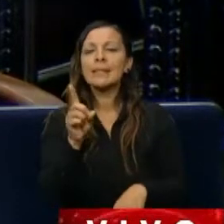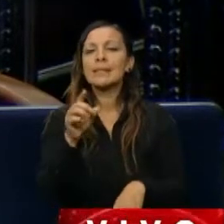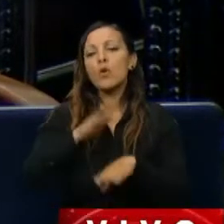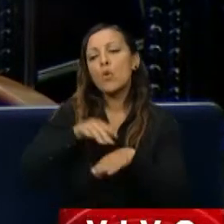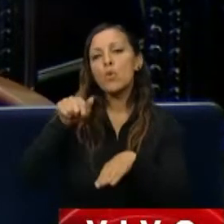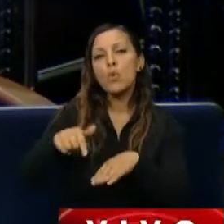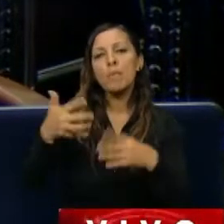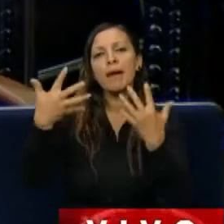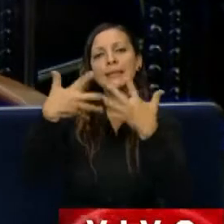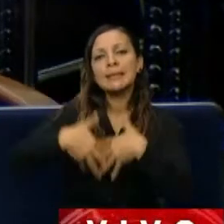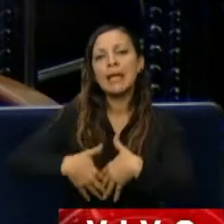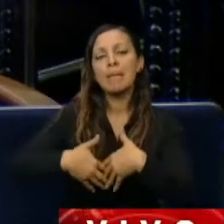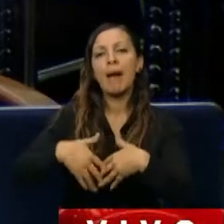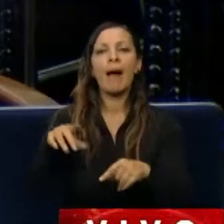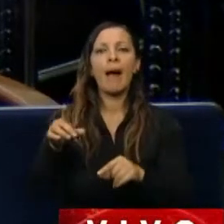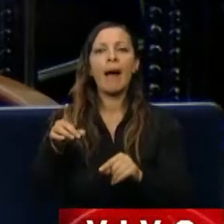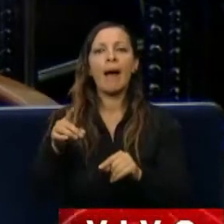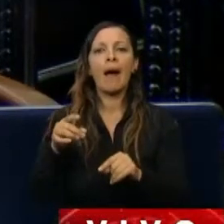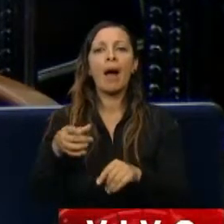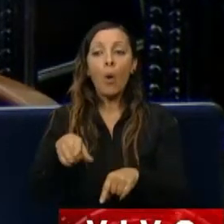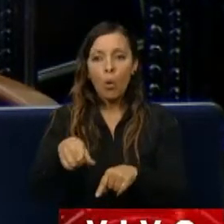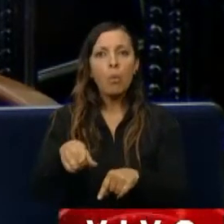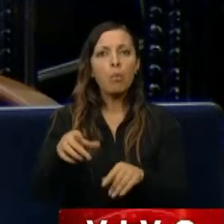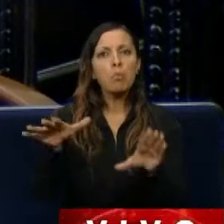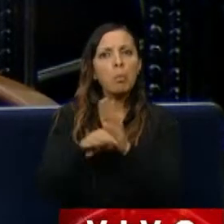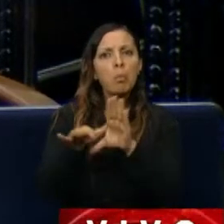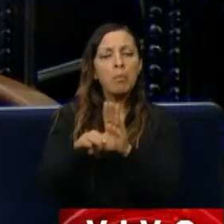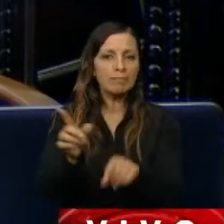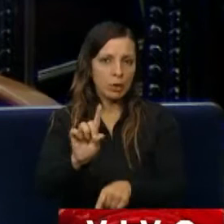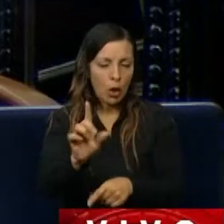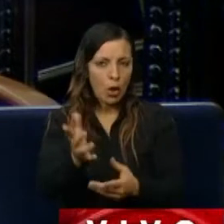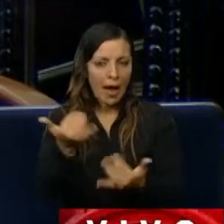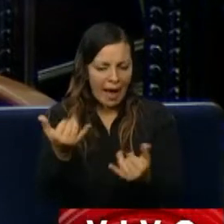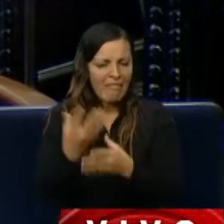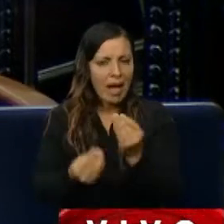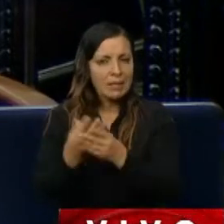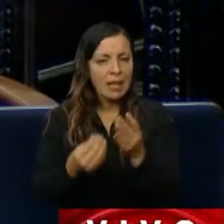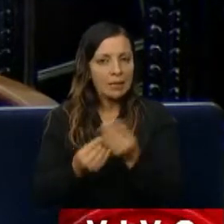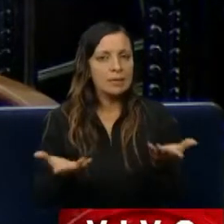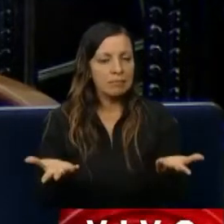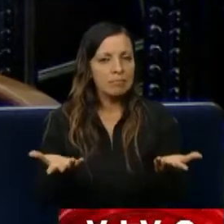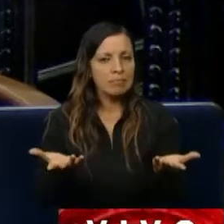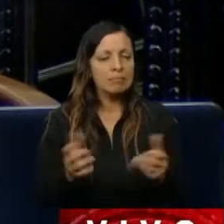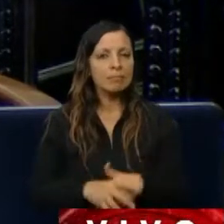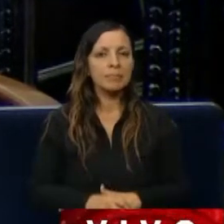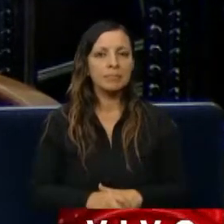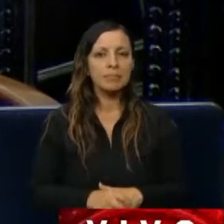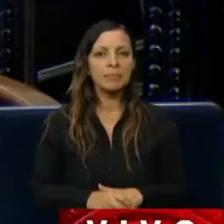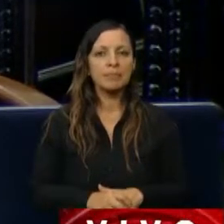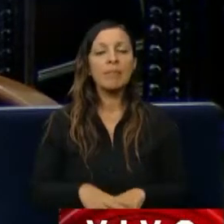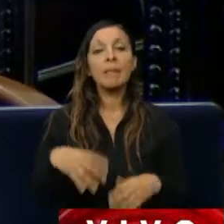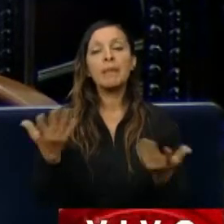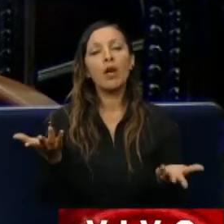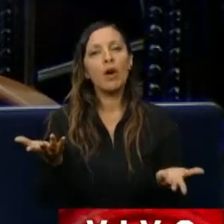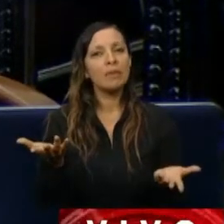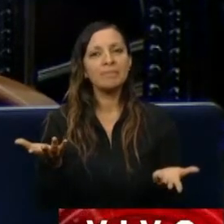no tenga fallas, que de hecho las tiene y que ya han sido señaladas. Mire,